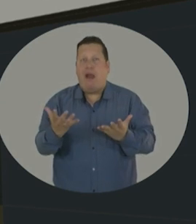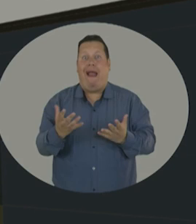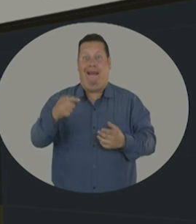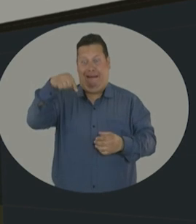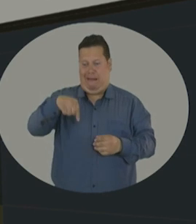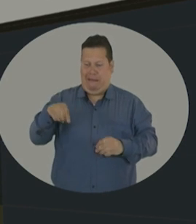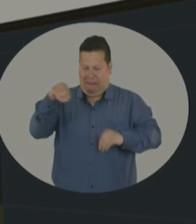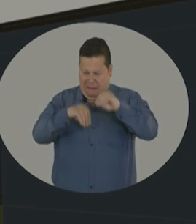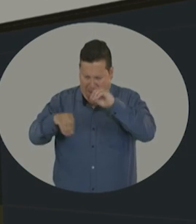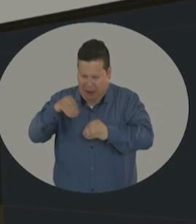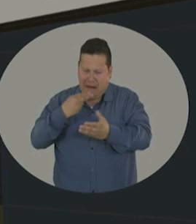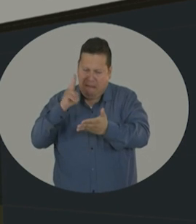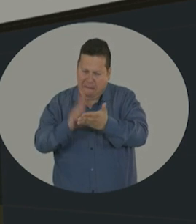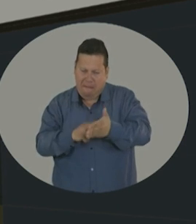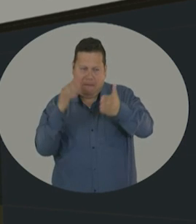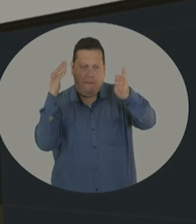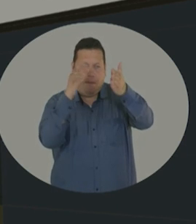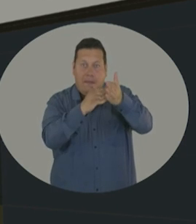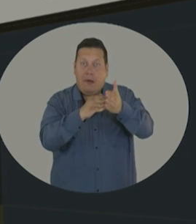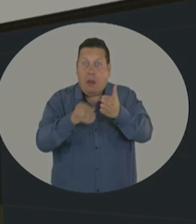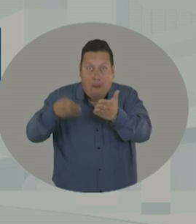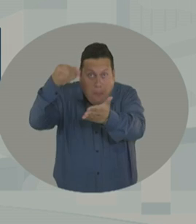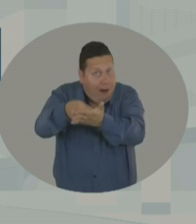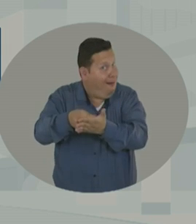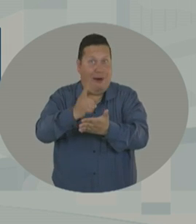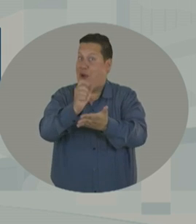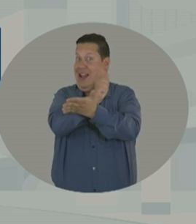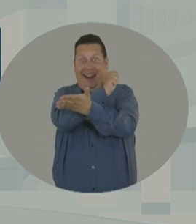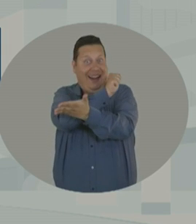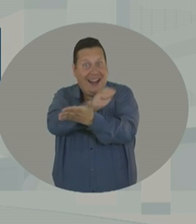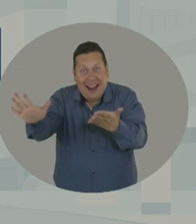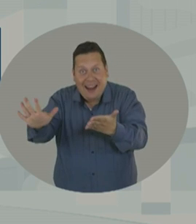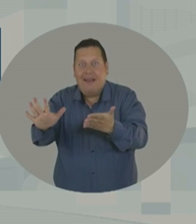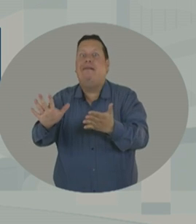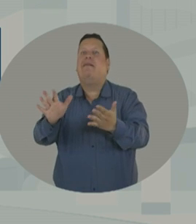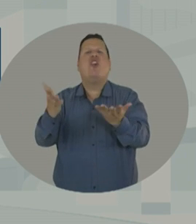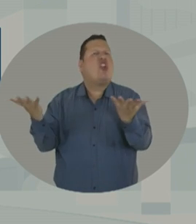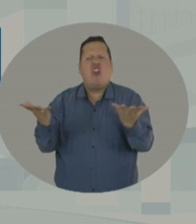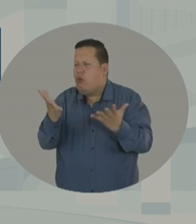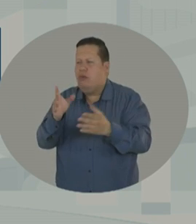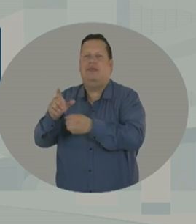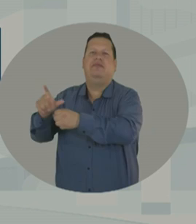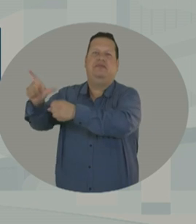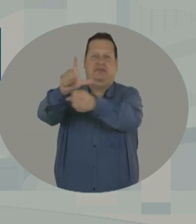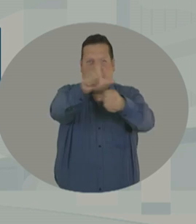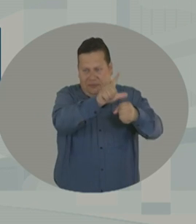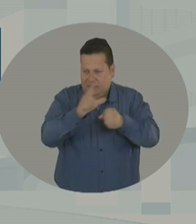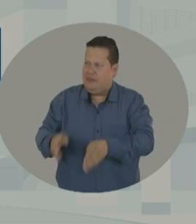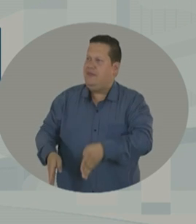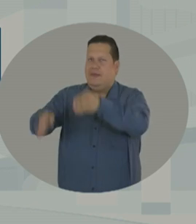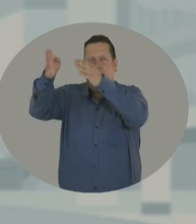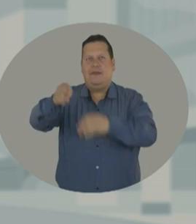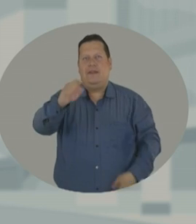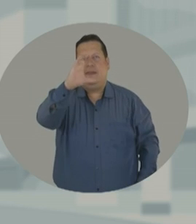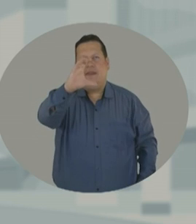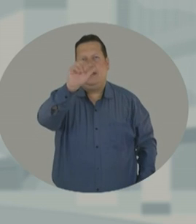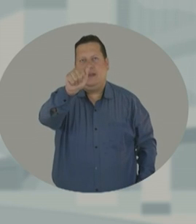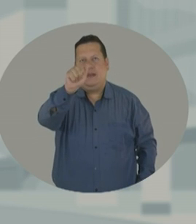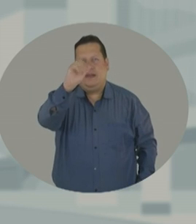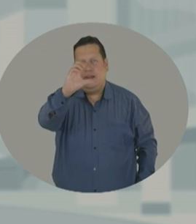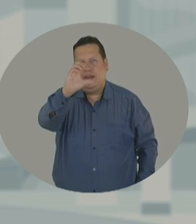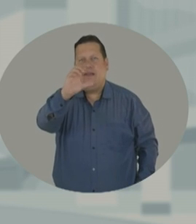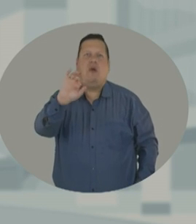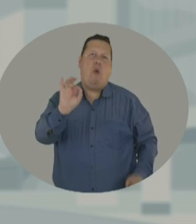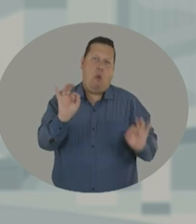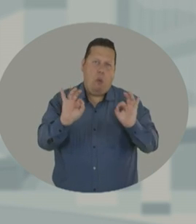la Personería de Bogotá elaboramos su tutela. Acérquese a las personerías locales, al Centro de Atención a la Comunidad CAC o comuníquese